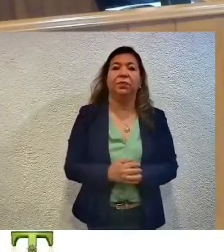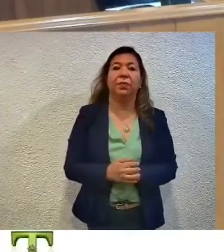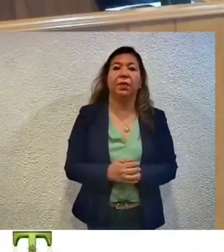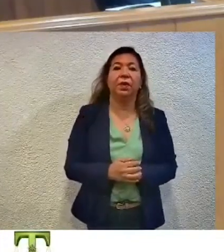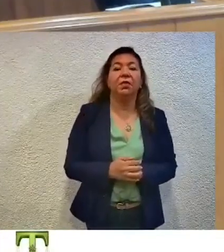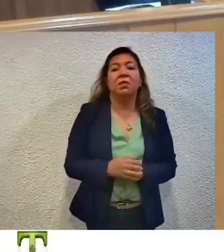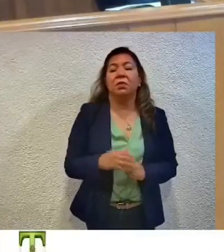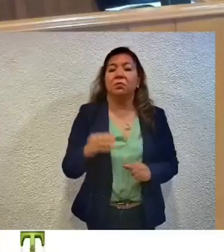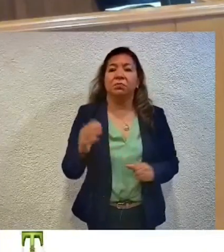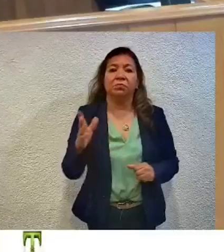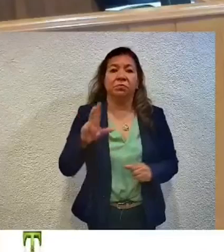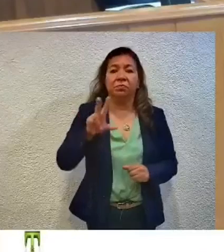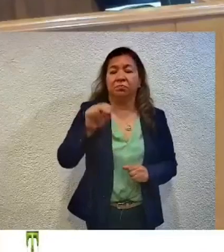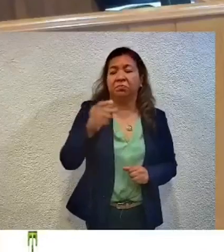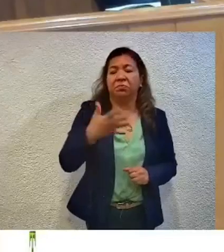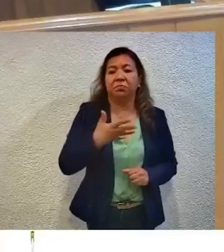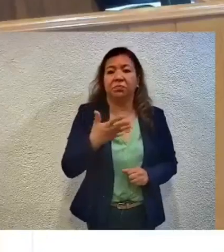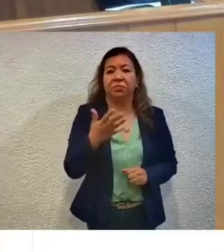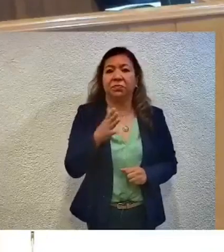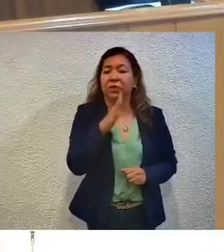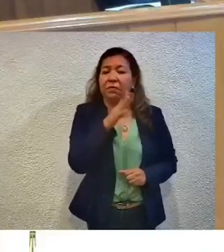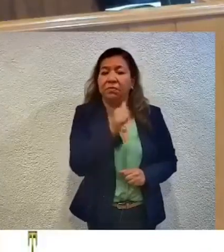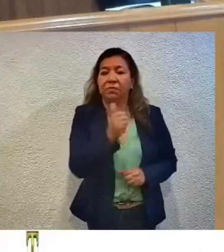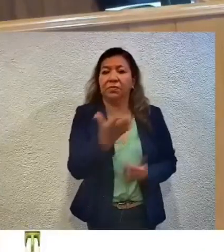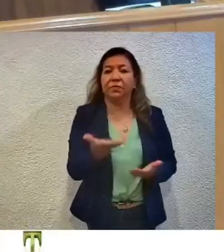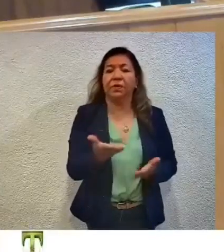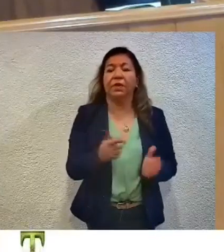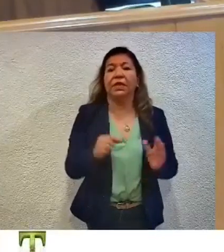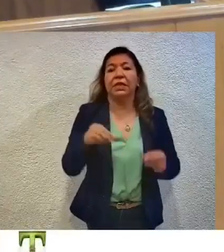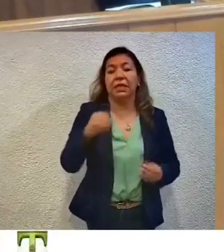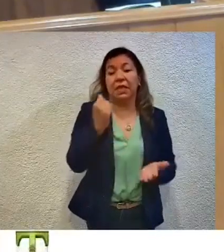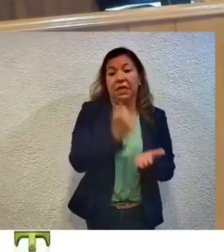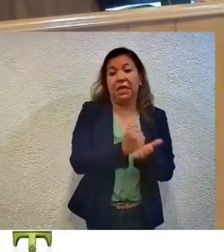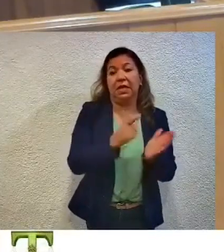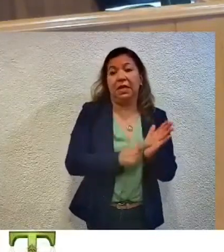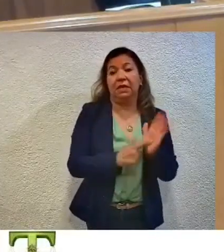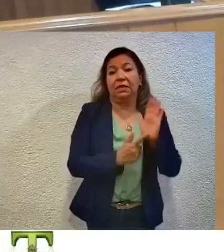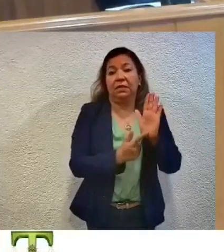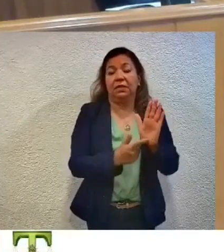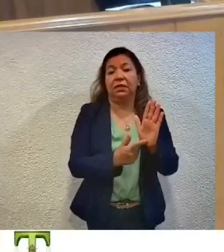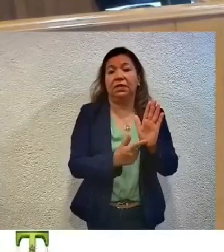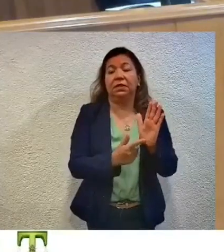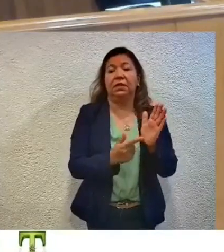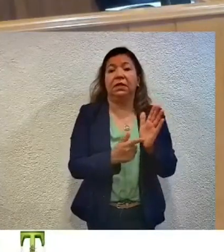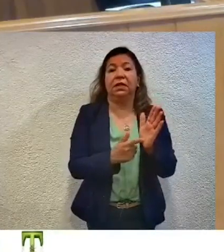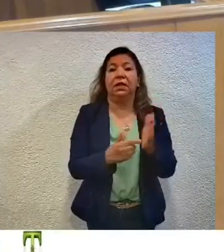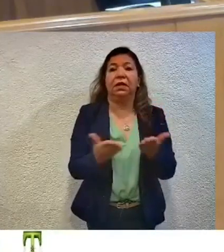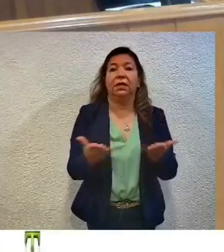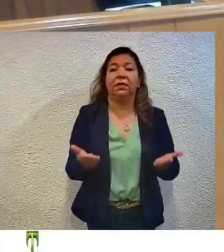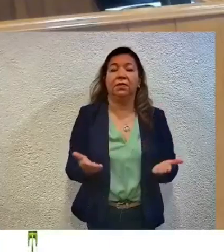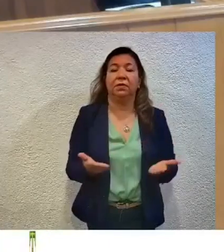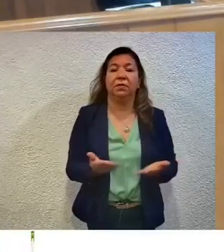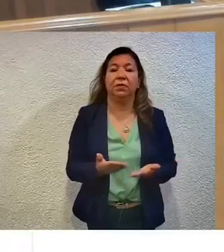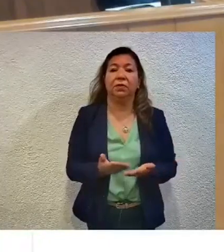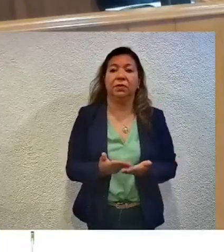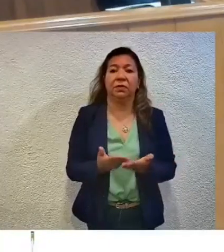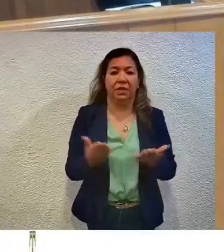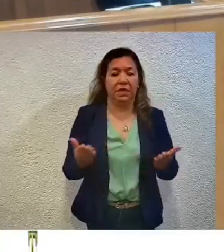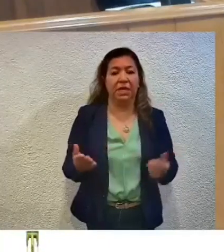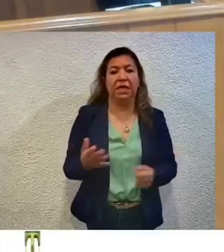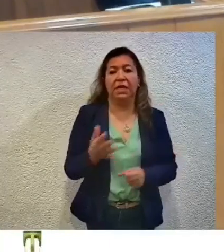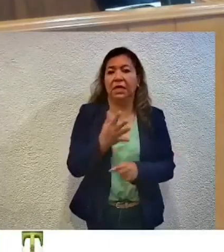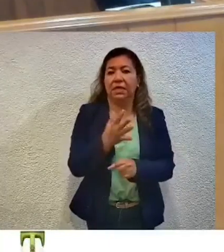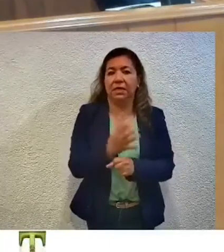de apelación y, en consecuencia, se confirma el acto materia de impugnación con base en el considerando quinto de la